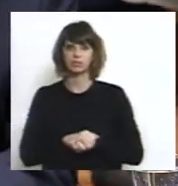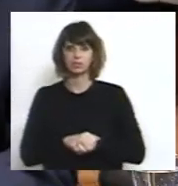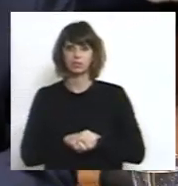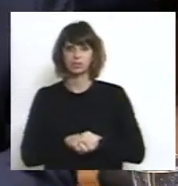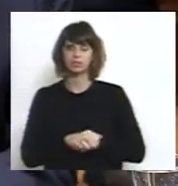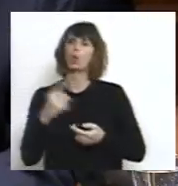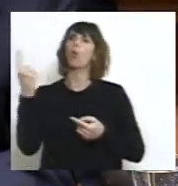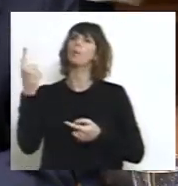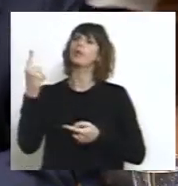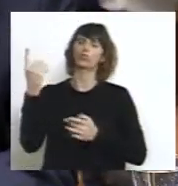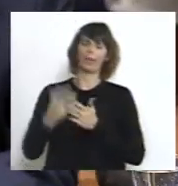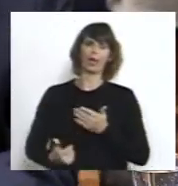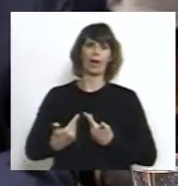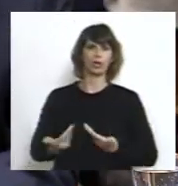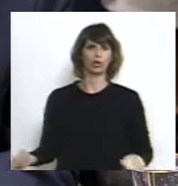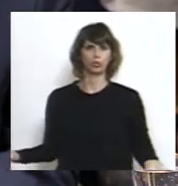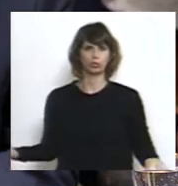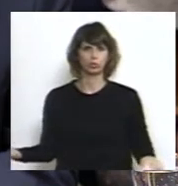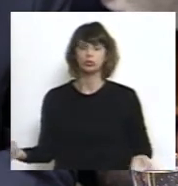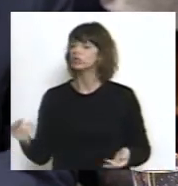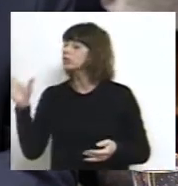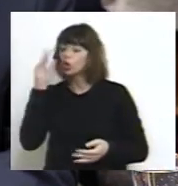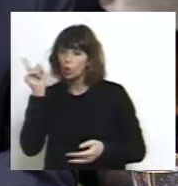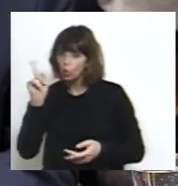Un minuto me robaron. Use el micrófono, no lo escucho, diputado Solana.